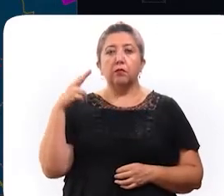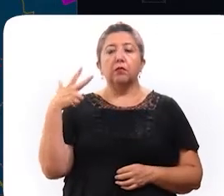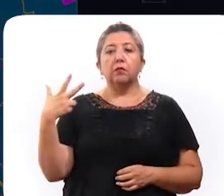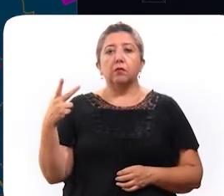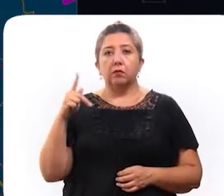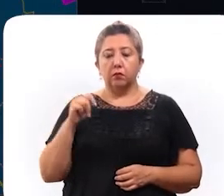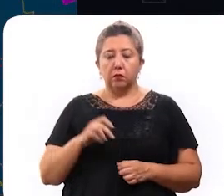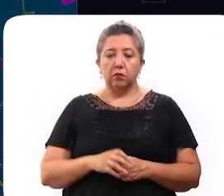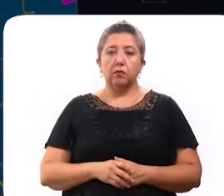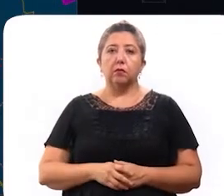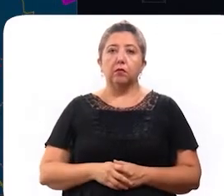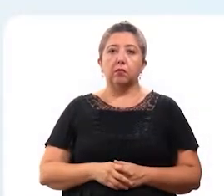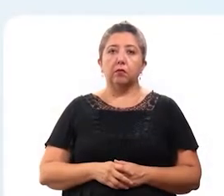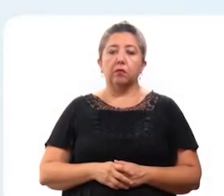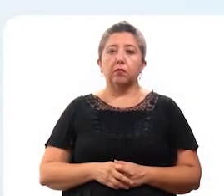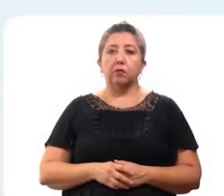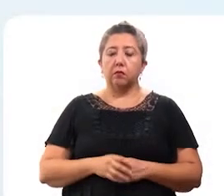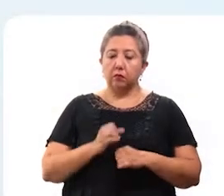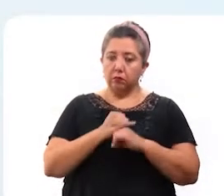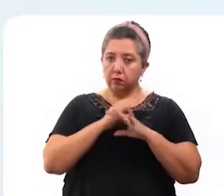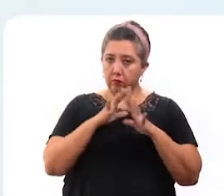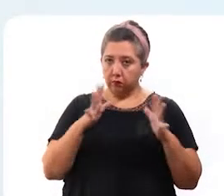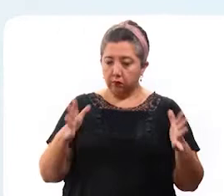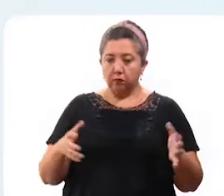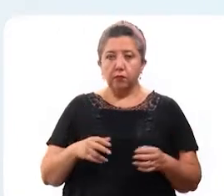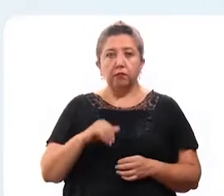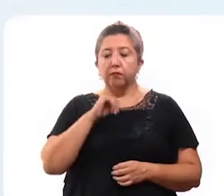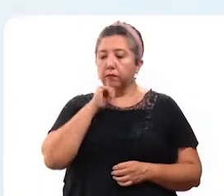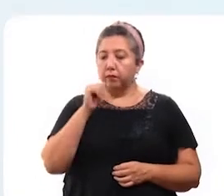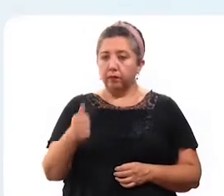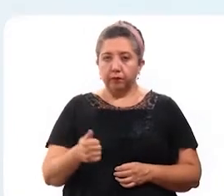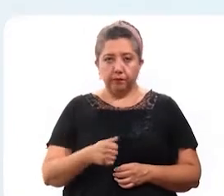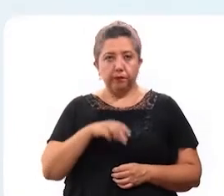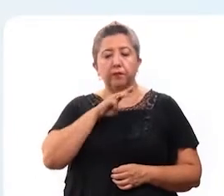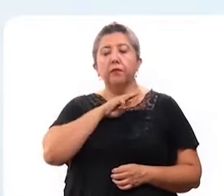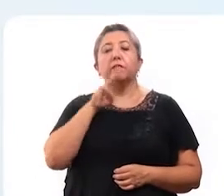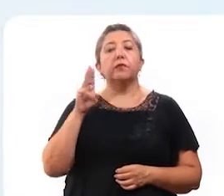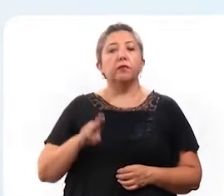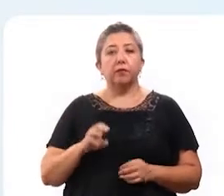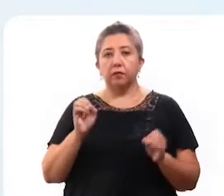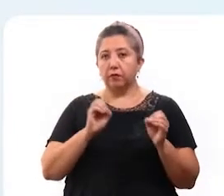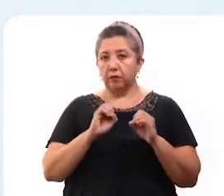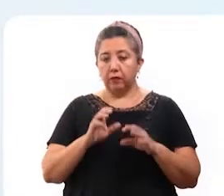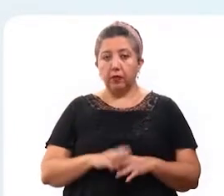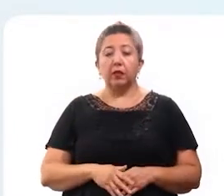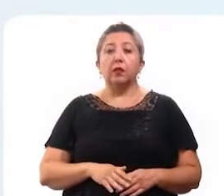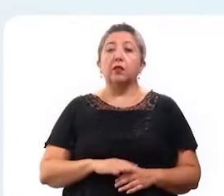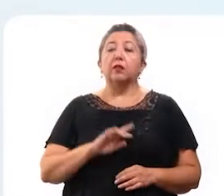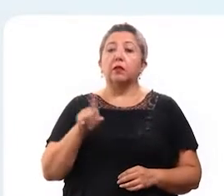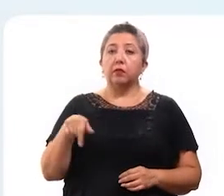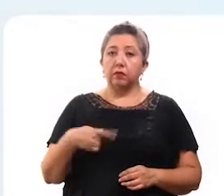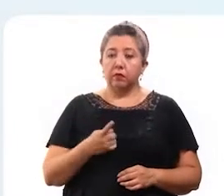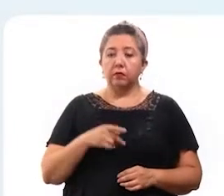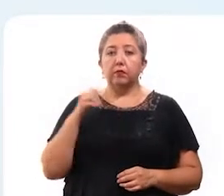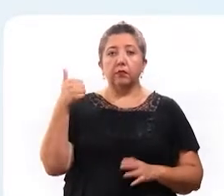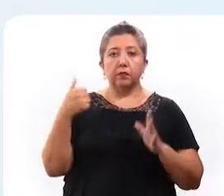16.748 en la zona poniente. En este parte médico no se reportan defunciones. En total,